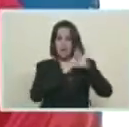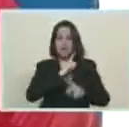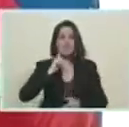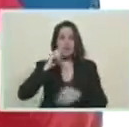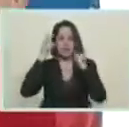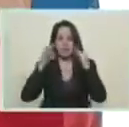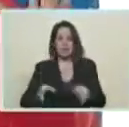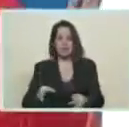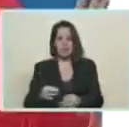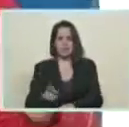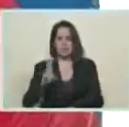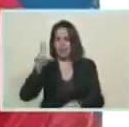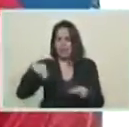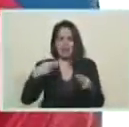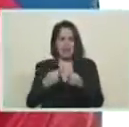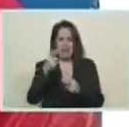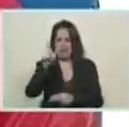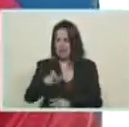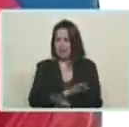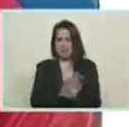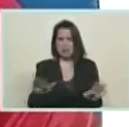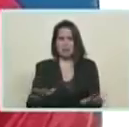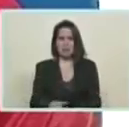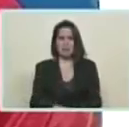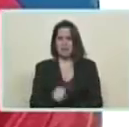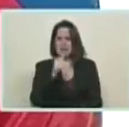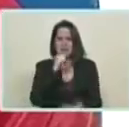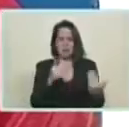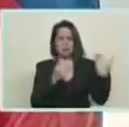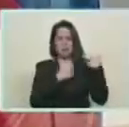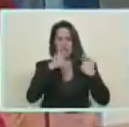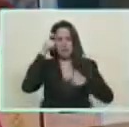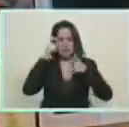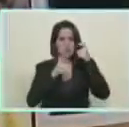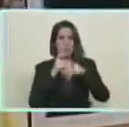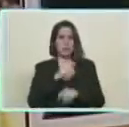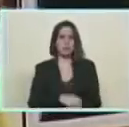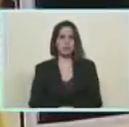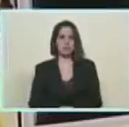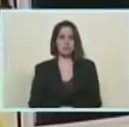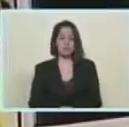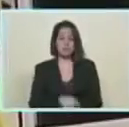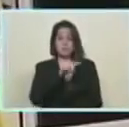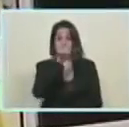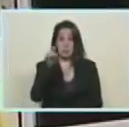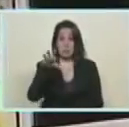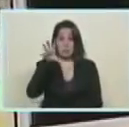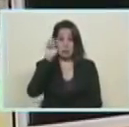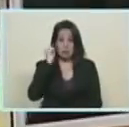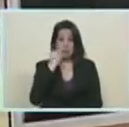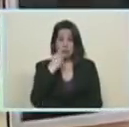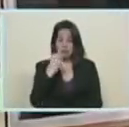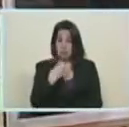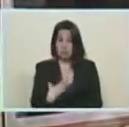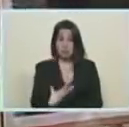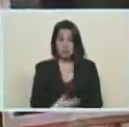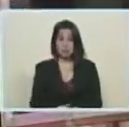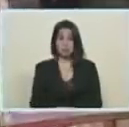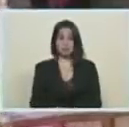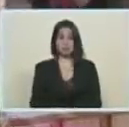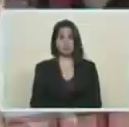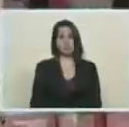Frías, más nadie. Así de sencillo. A buen entendedor, pocas palabras.